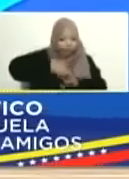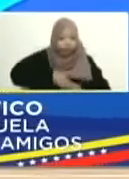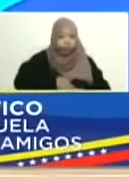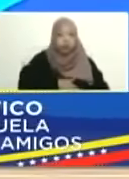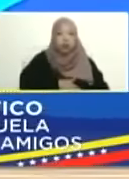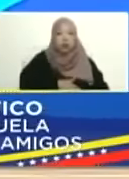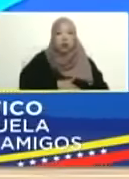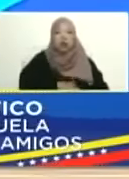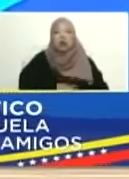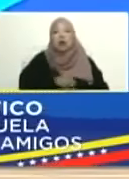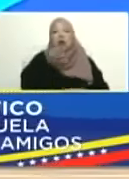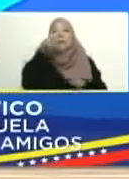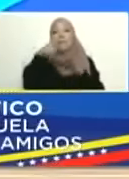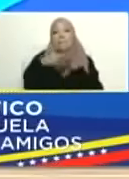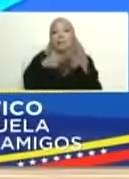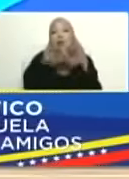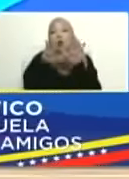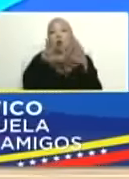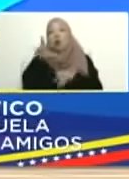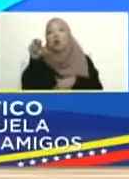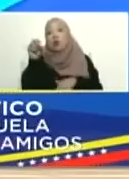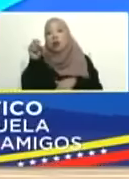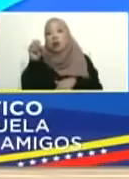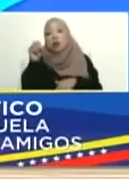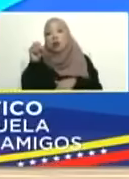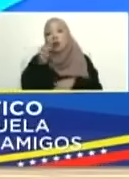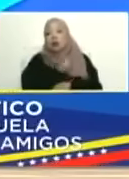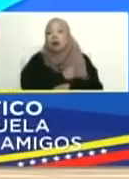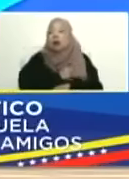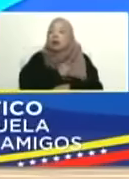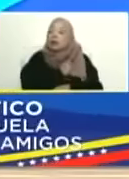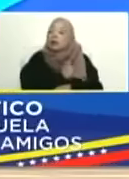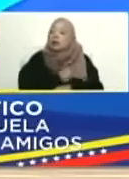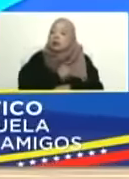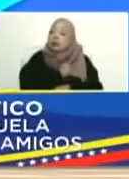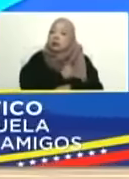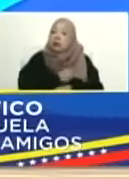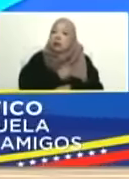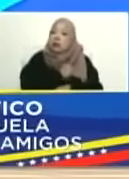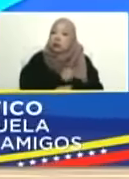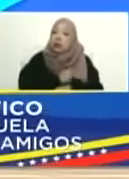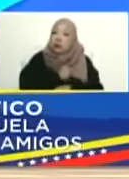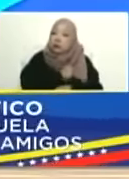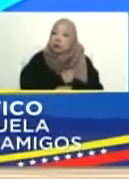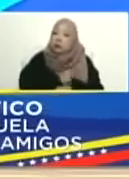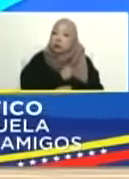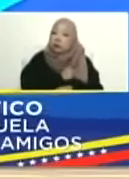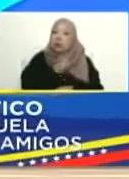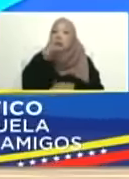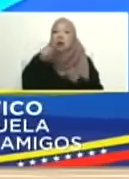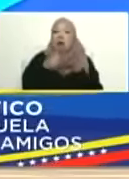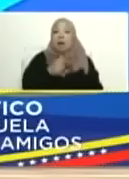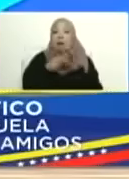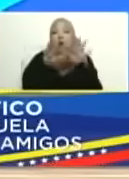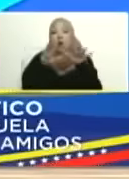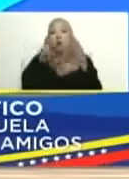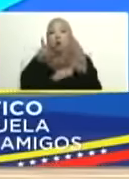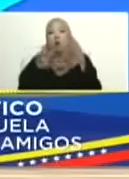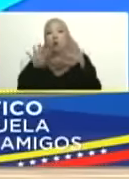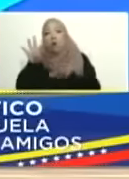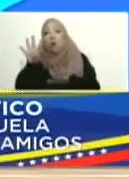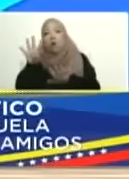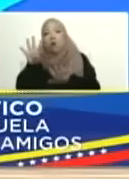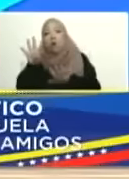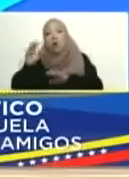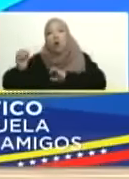En 1830, lamentablemente, 1829, 1830, se dan un conjunto